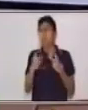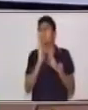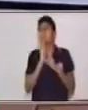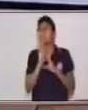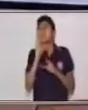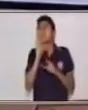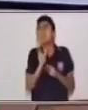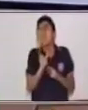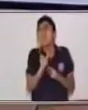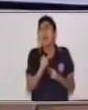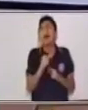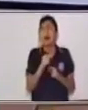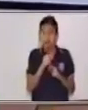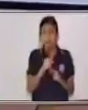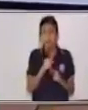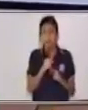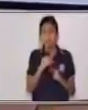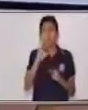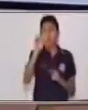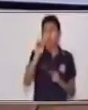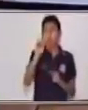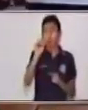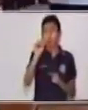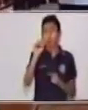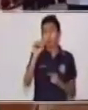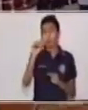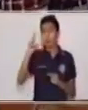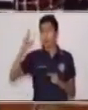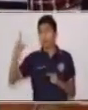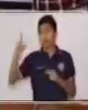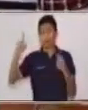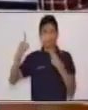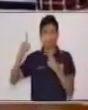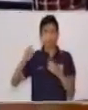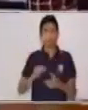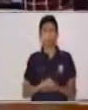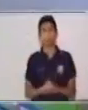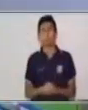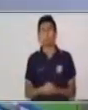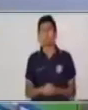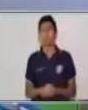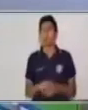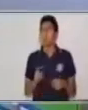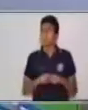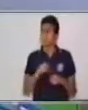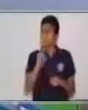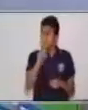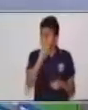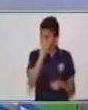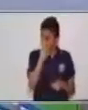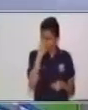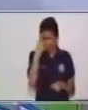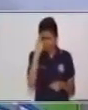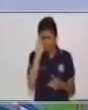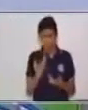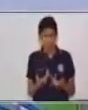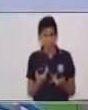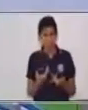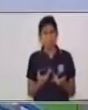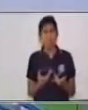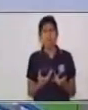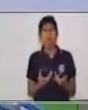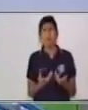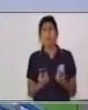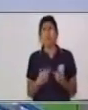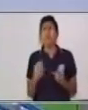a quién. Objeto indirecto. Muy bien. Se preguntarán desde casa, profe, ¿y